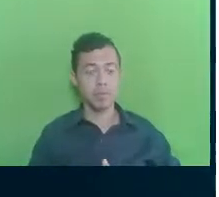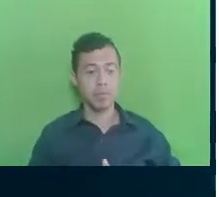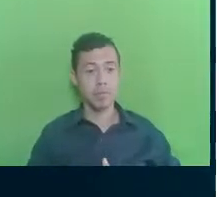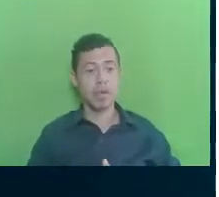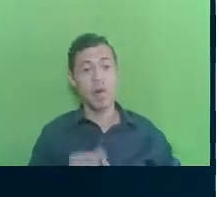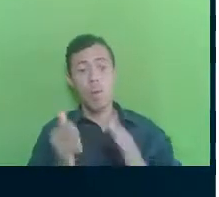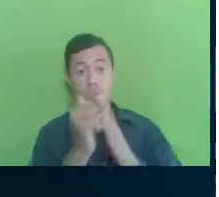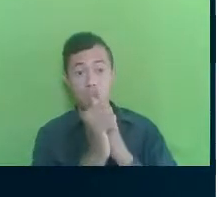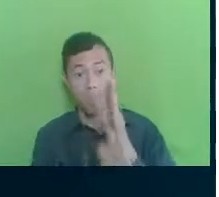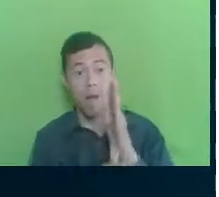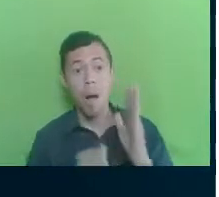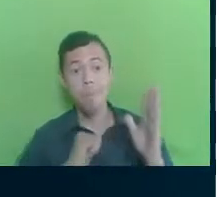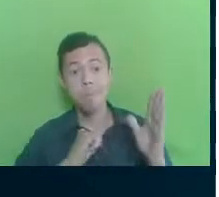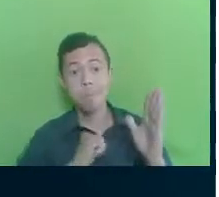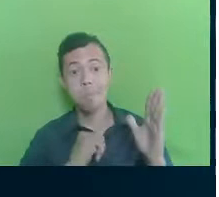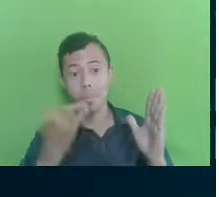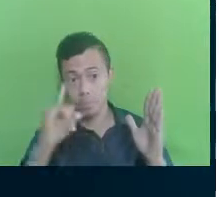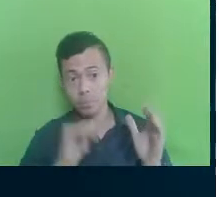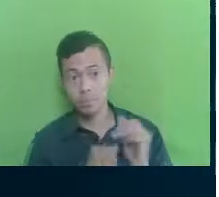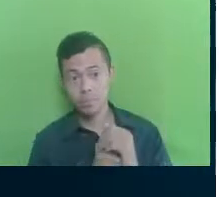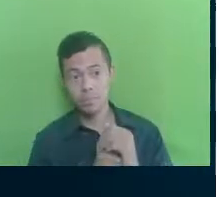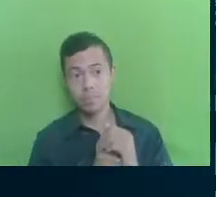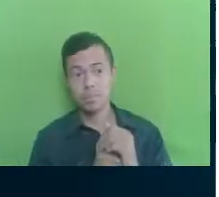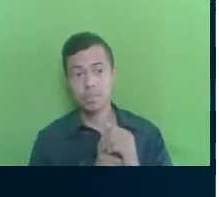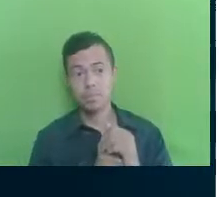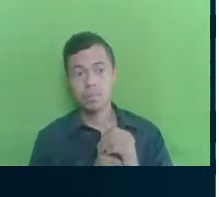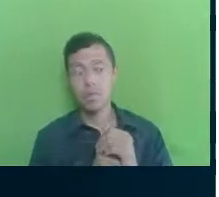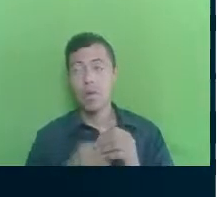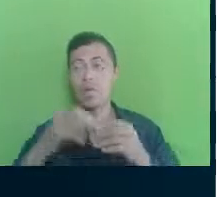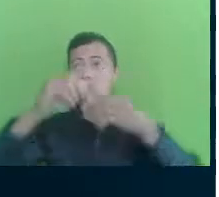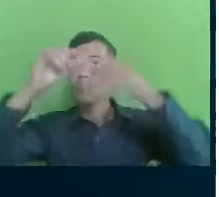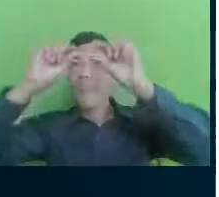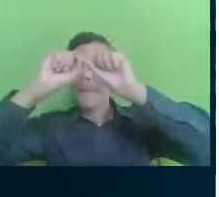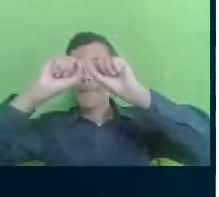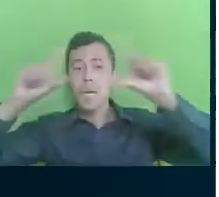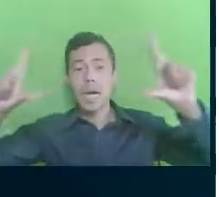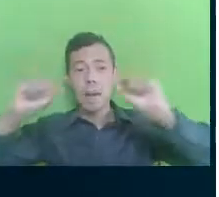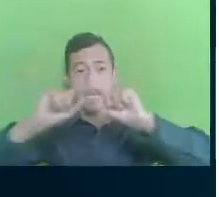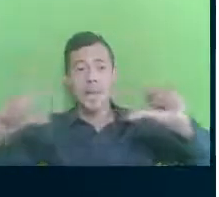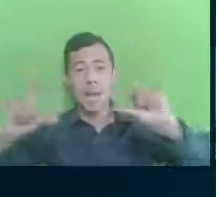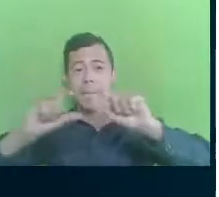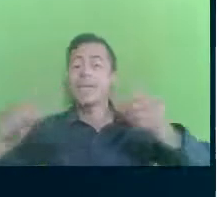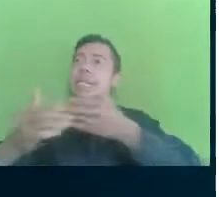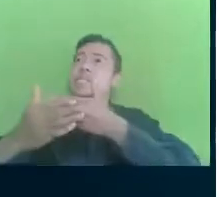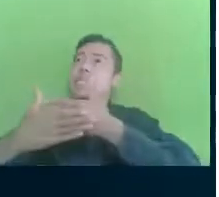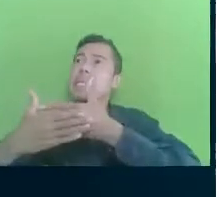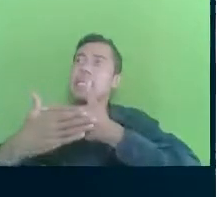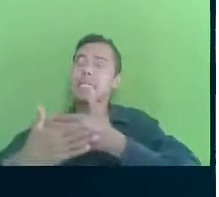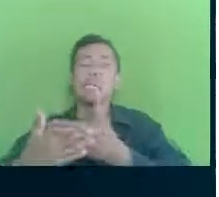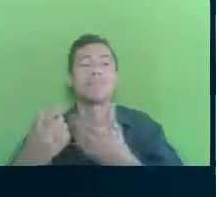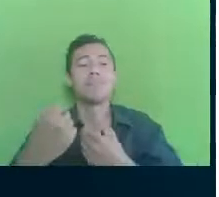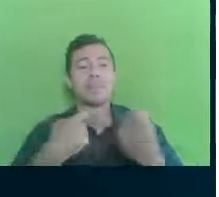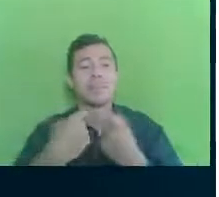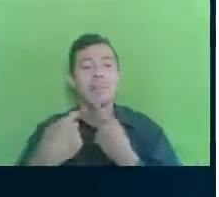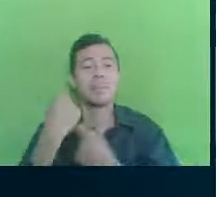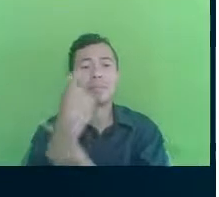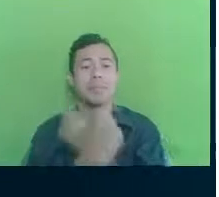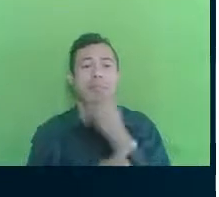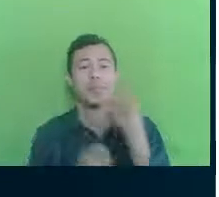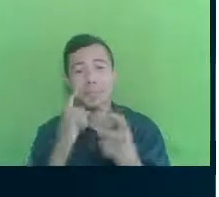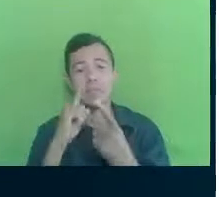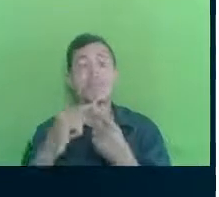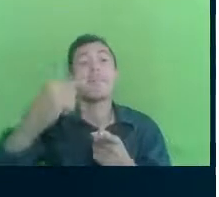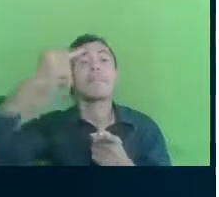¿Puedo utilizar algo que yo ya tengo desplegado y puedo integrarlo con los demás? Digamos que son preguntas importantes cada vez que se comienza a